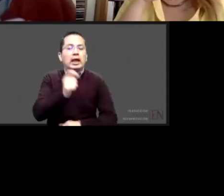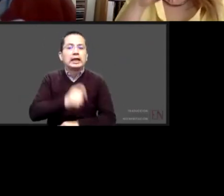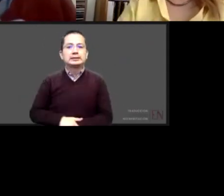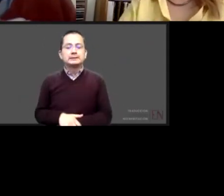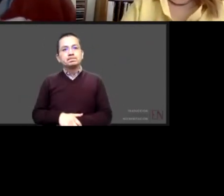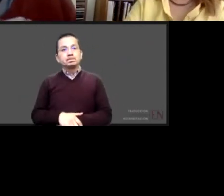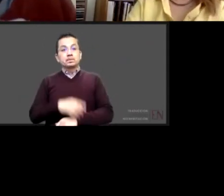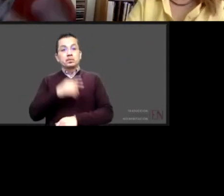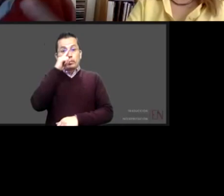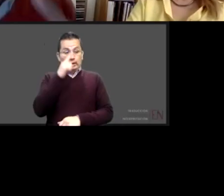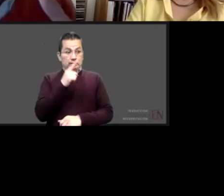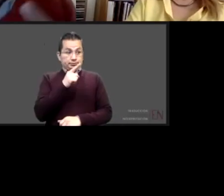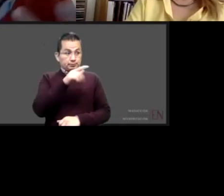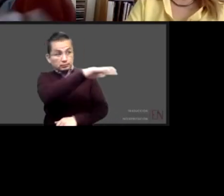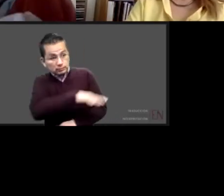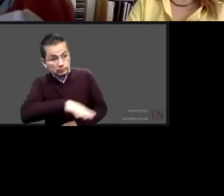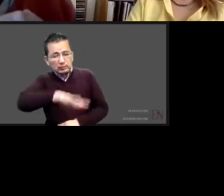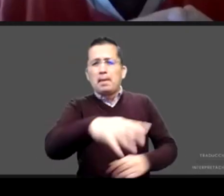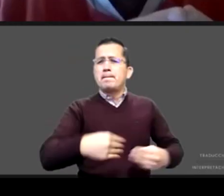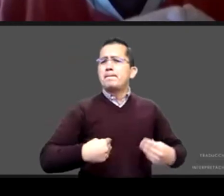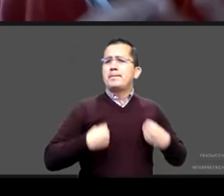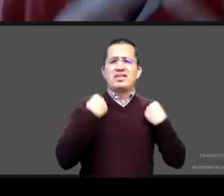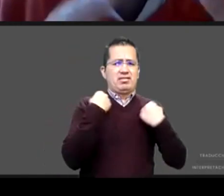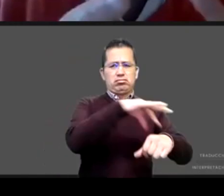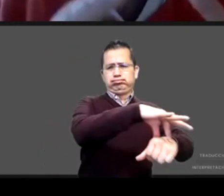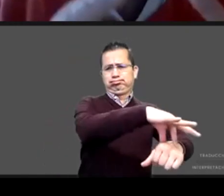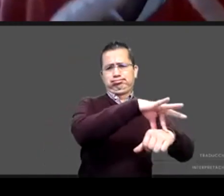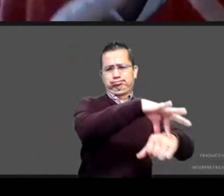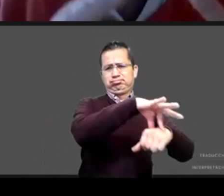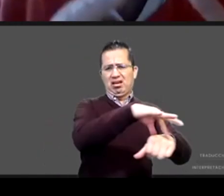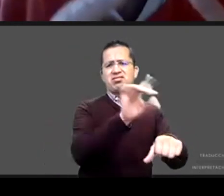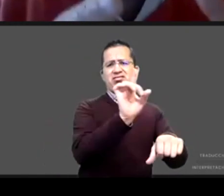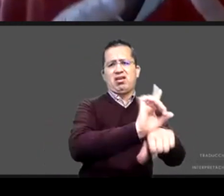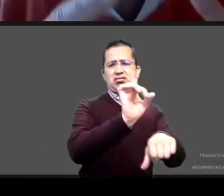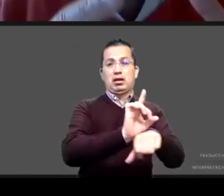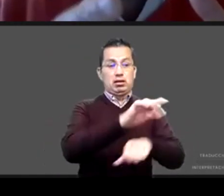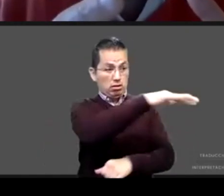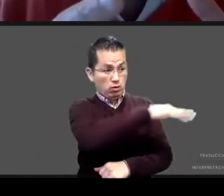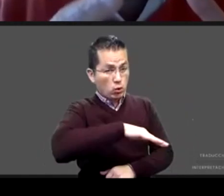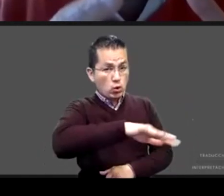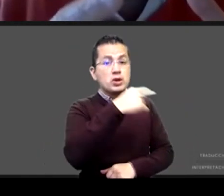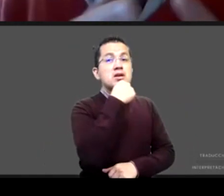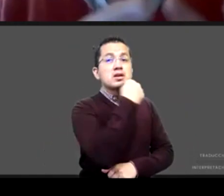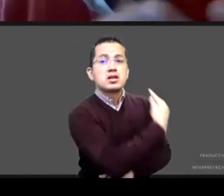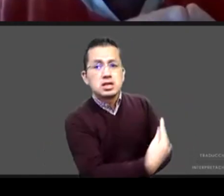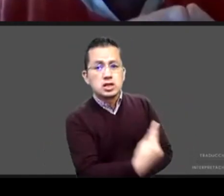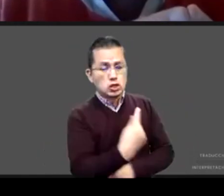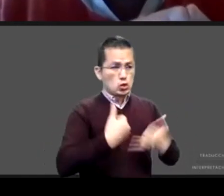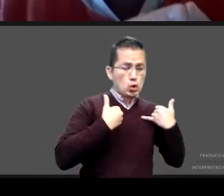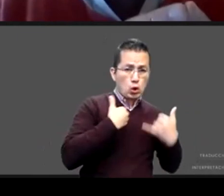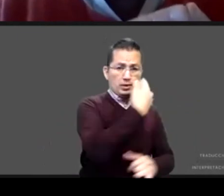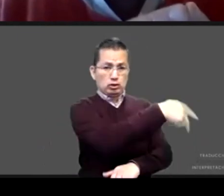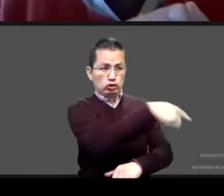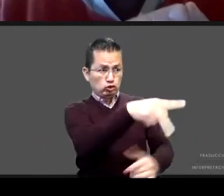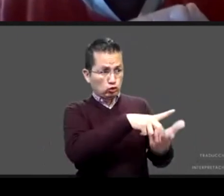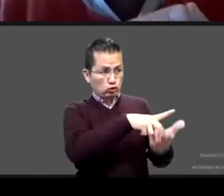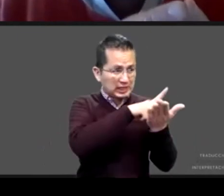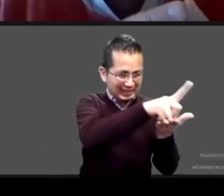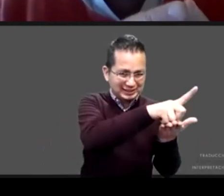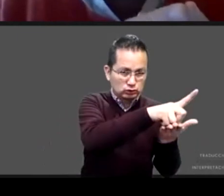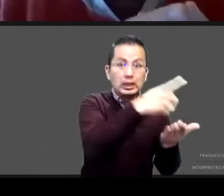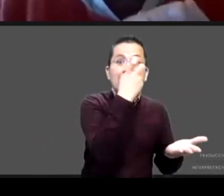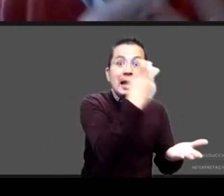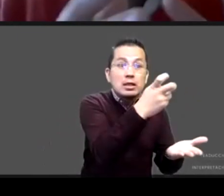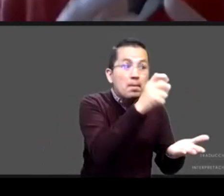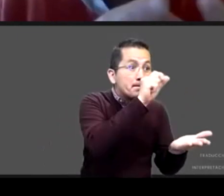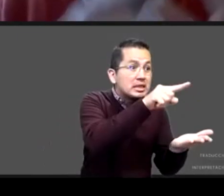ejercidos en el mundo cotidiano, en el mundo real, tienen todavía y tienen gran vigencia en el